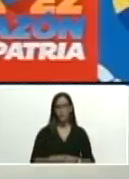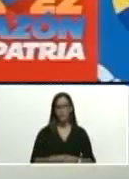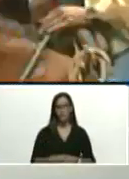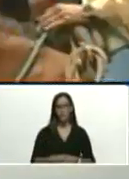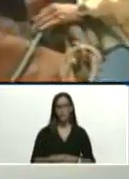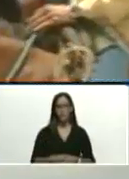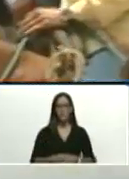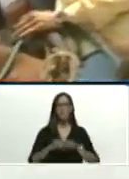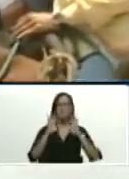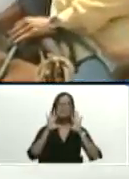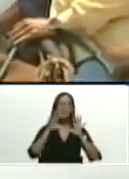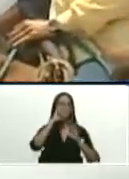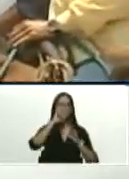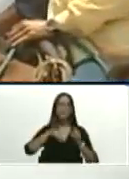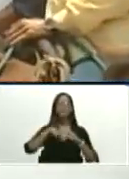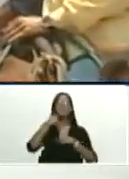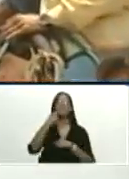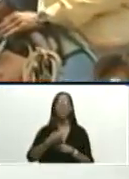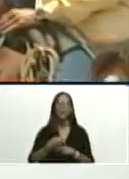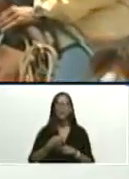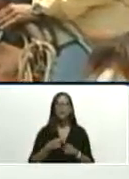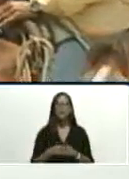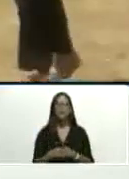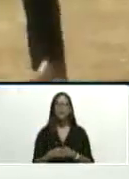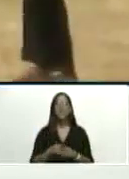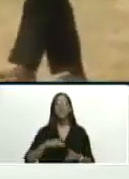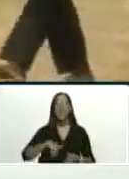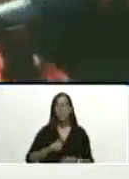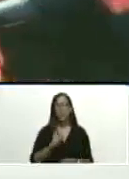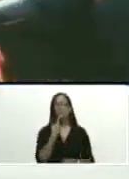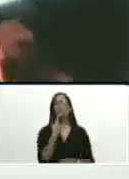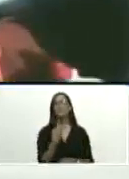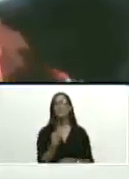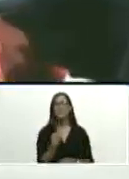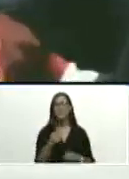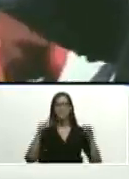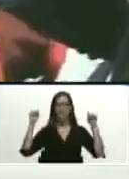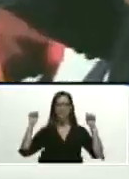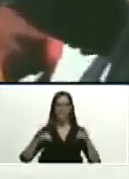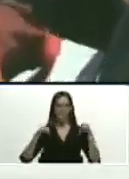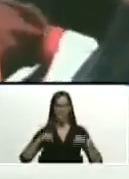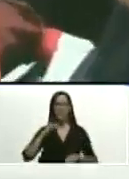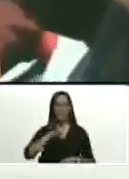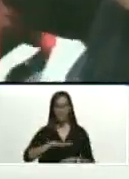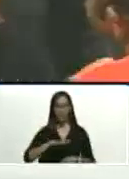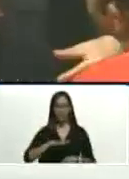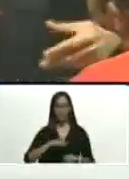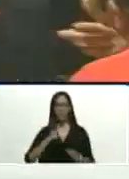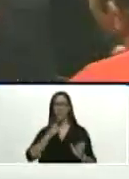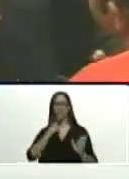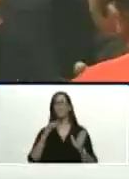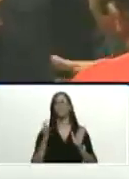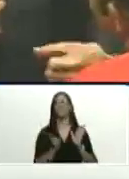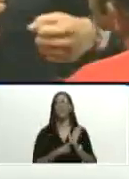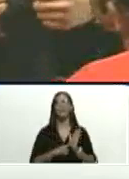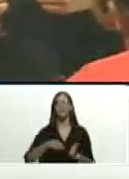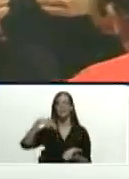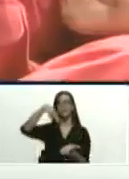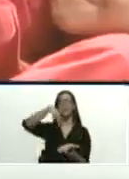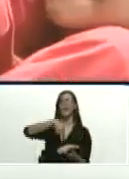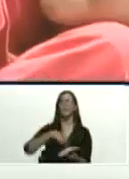y diez años después les podemos decir que aquí estamos enteros de